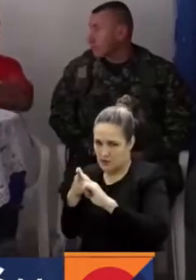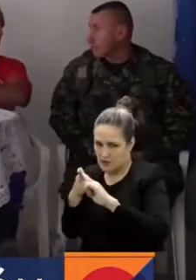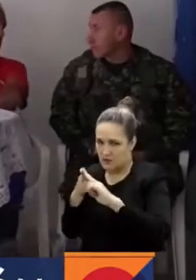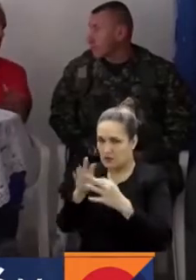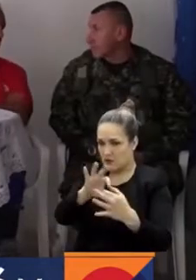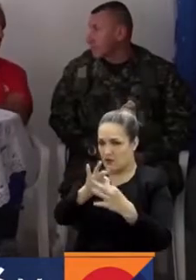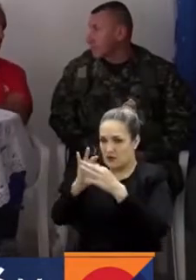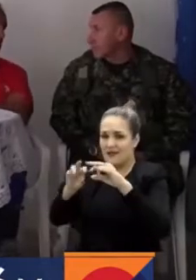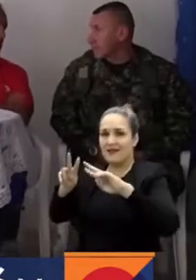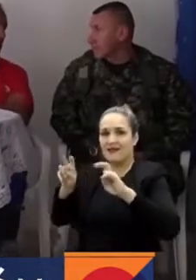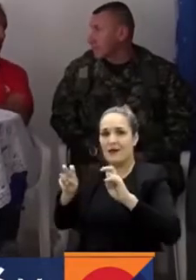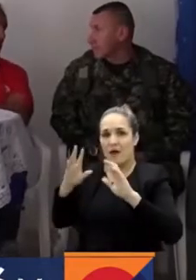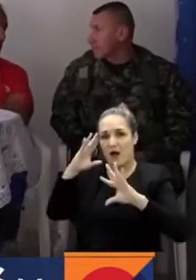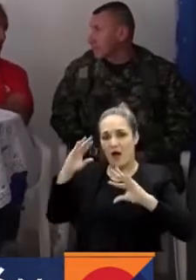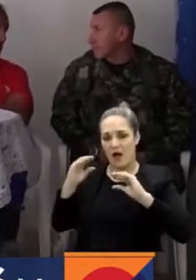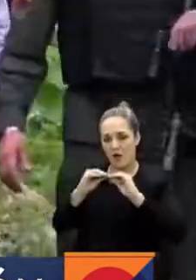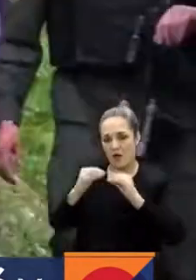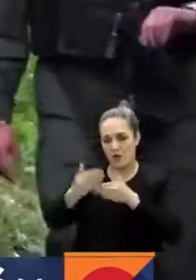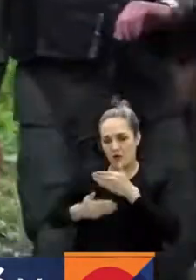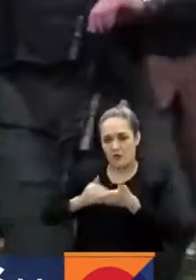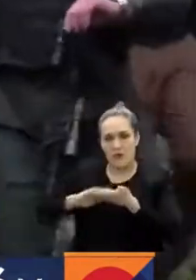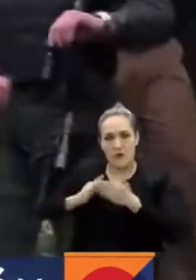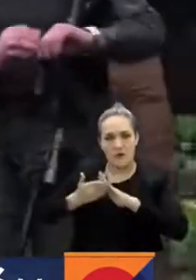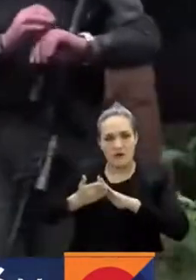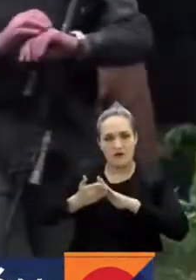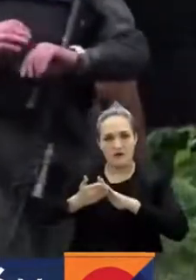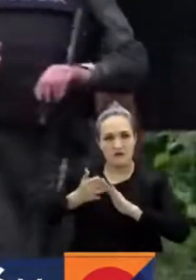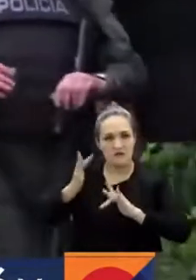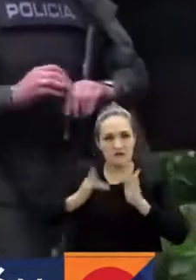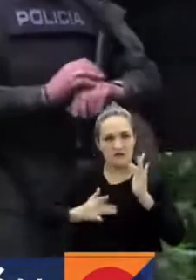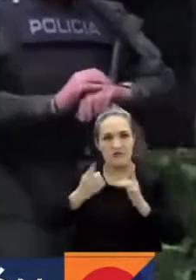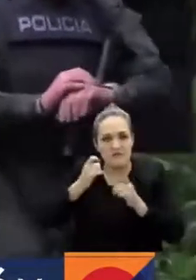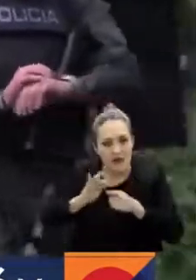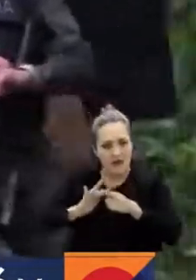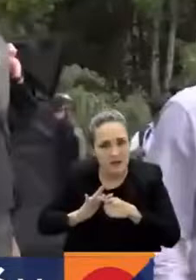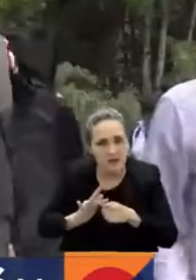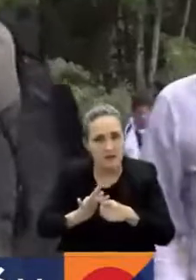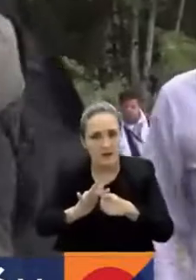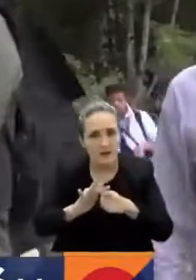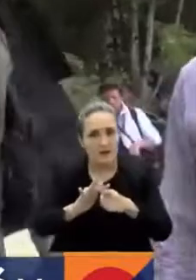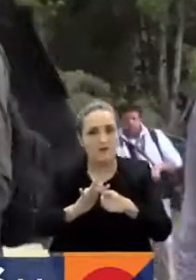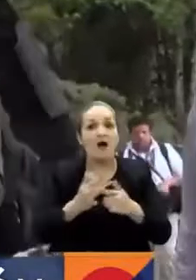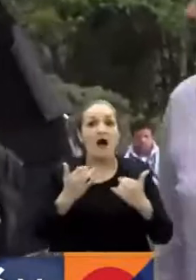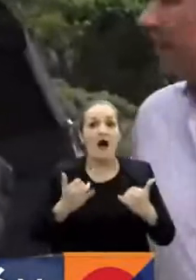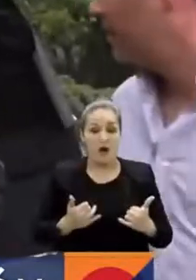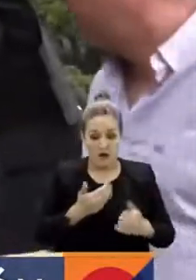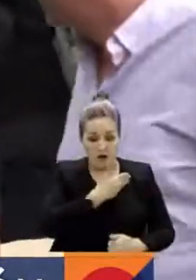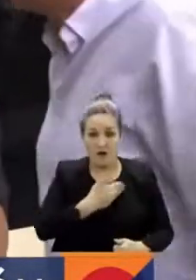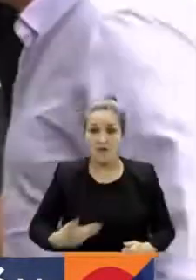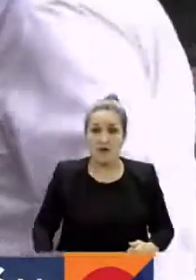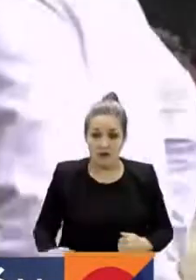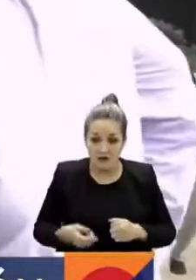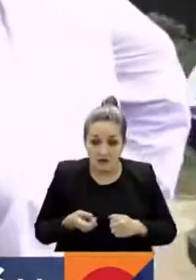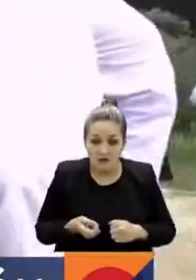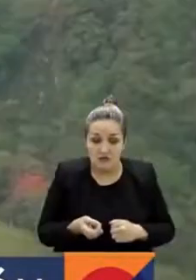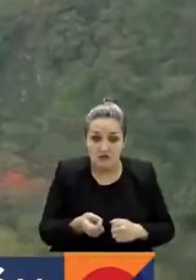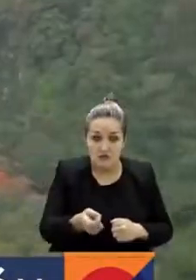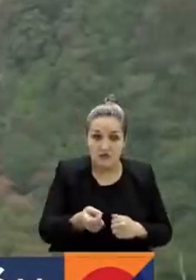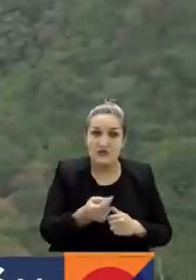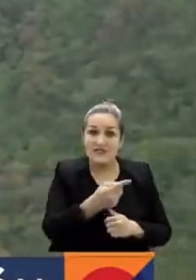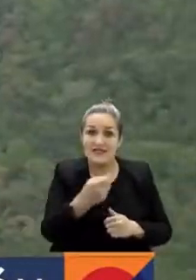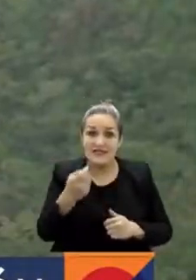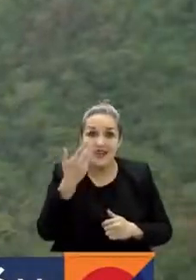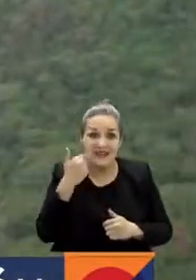un incumplimiento de un proceso de paz. Según el presidente, antes de cumplir los 100 días de mandato, habrá avances en la zona sobre los